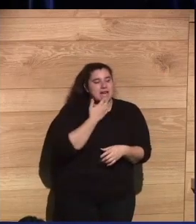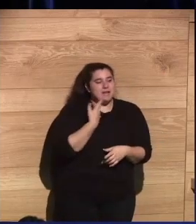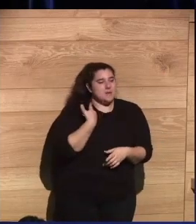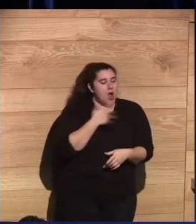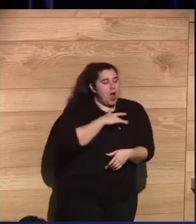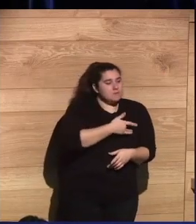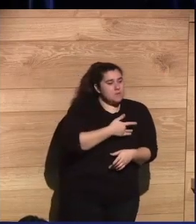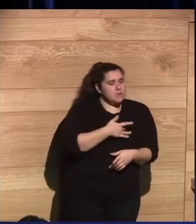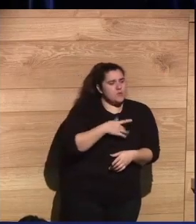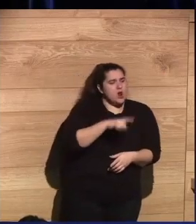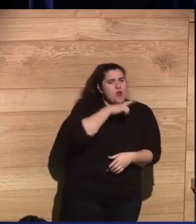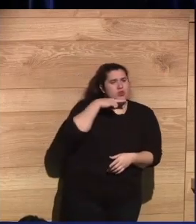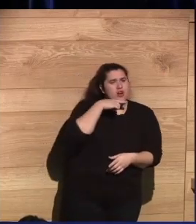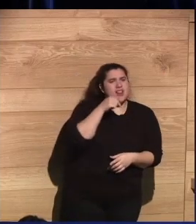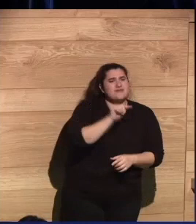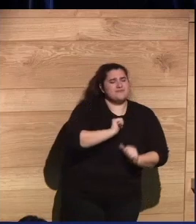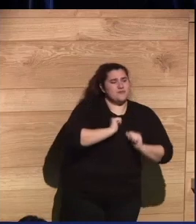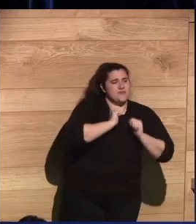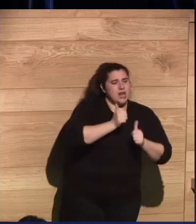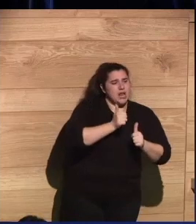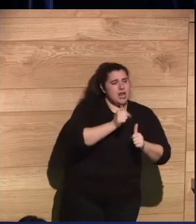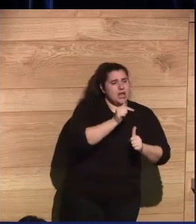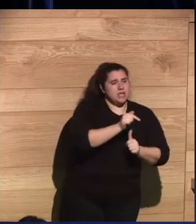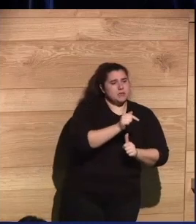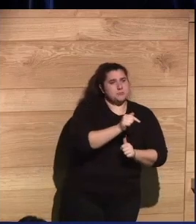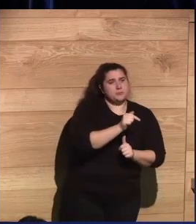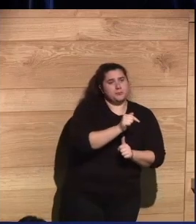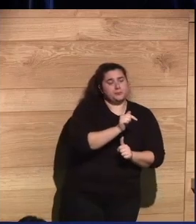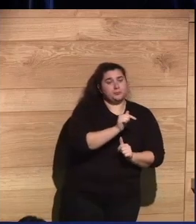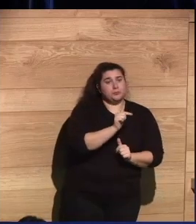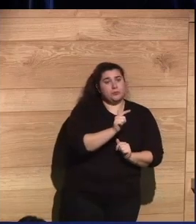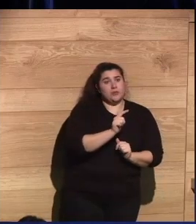amor dolido, que es con lo que arranca